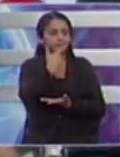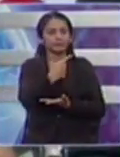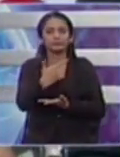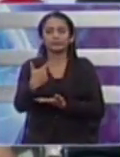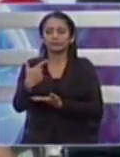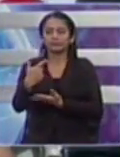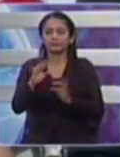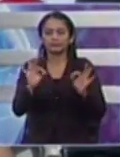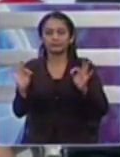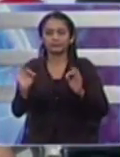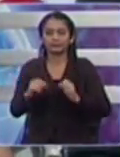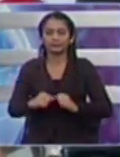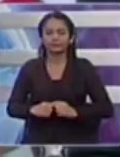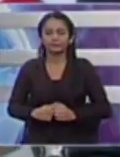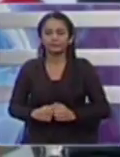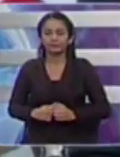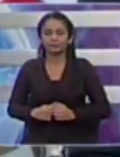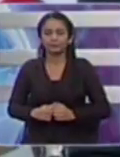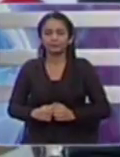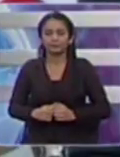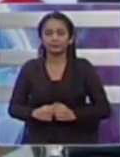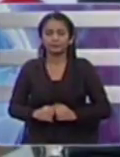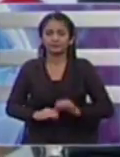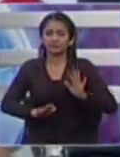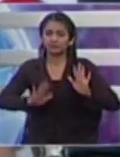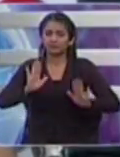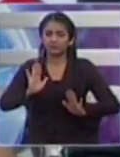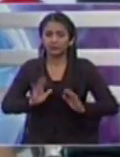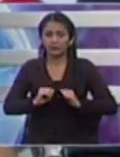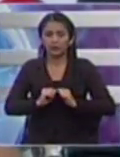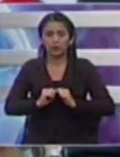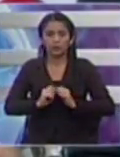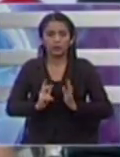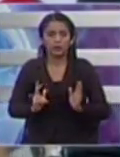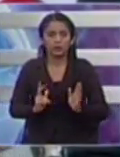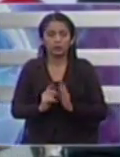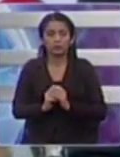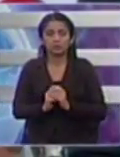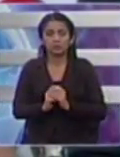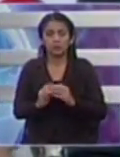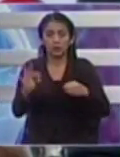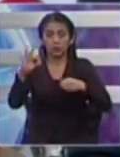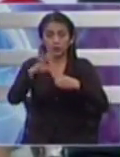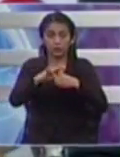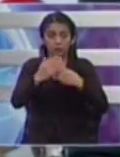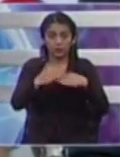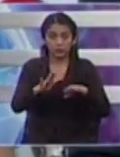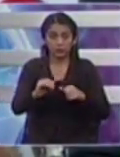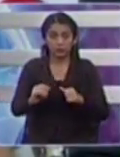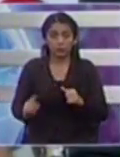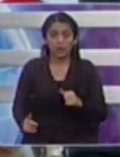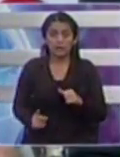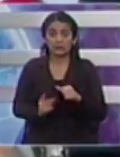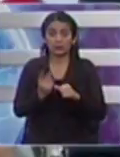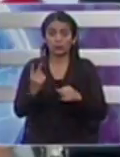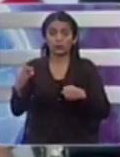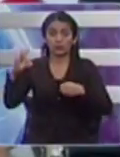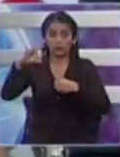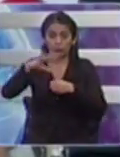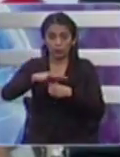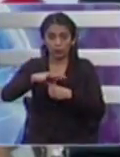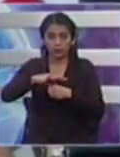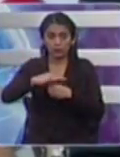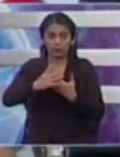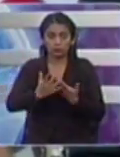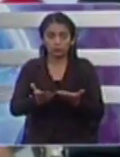que la posibilidad de que haya una candidatos que pasen una segunda vuelta o incluso la posibilidad de que hubiera una sola.